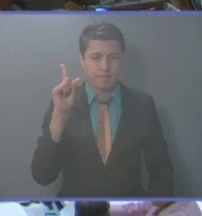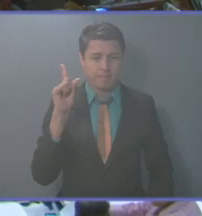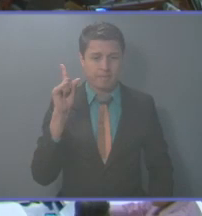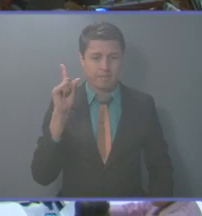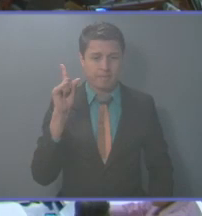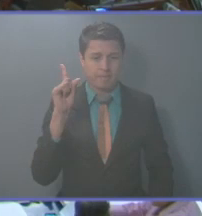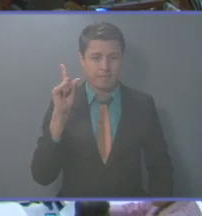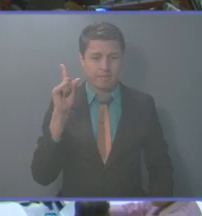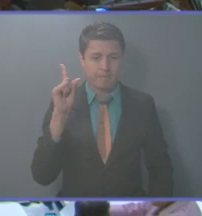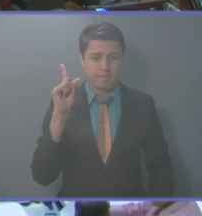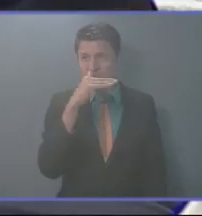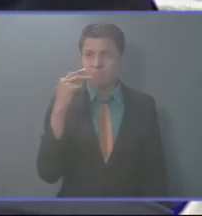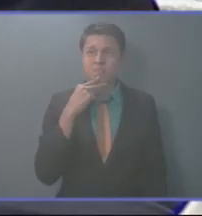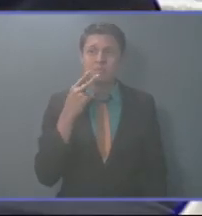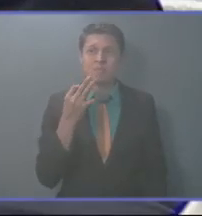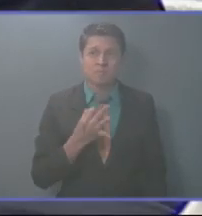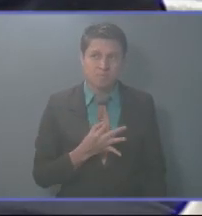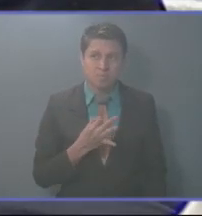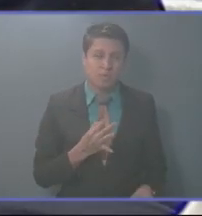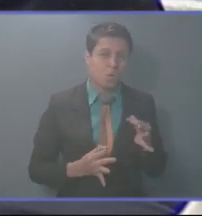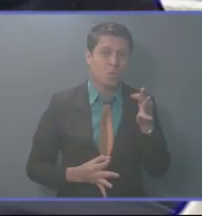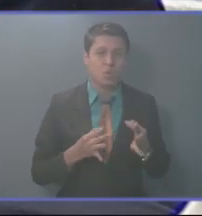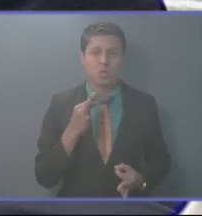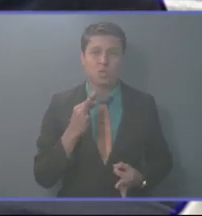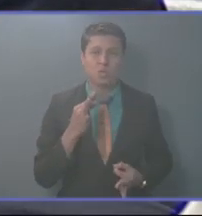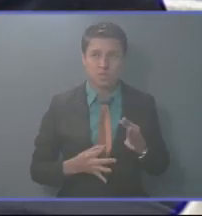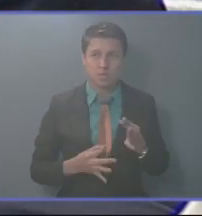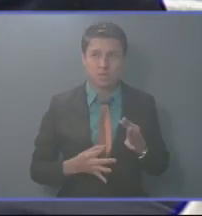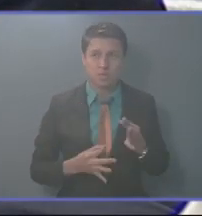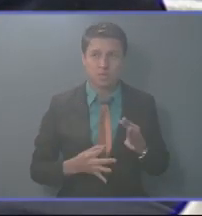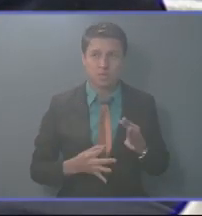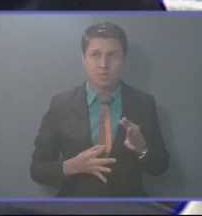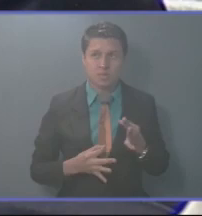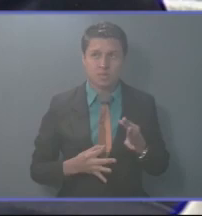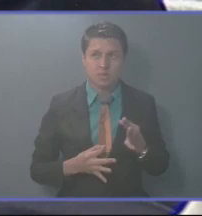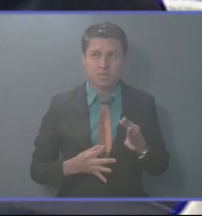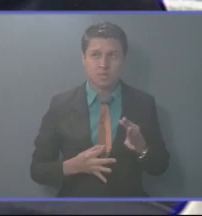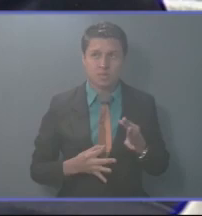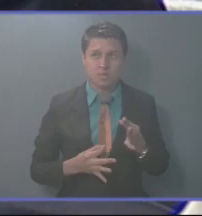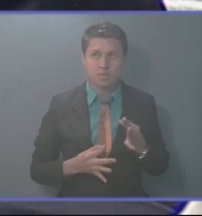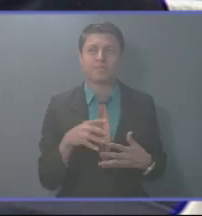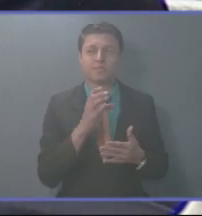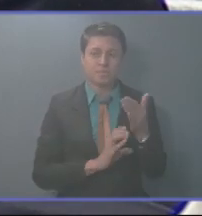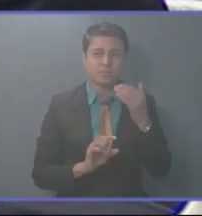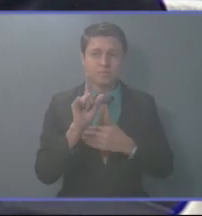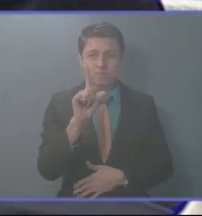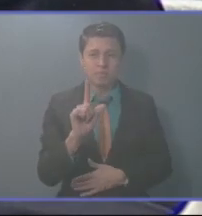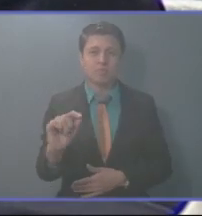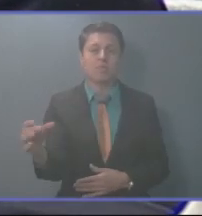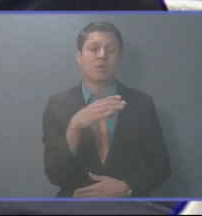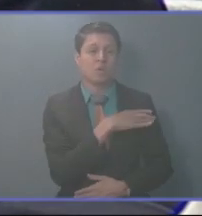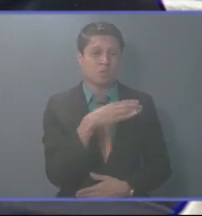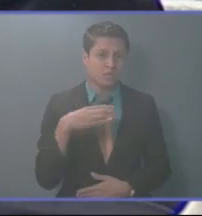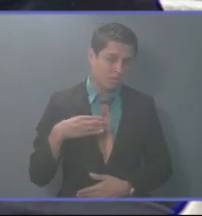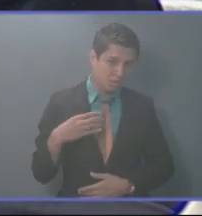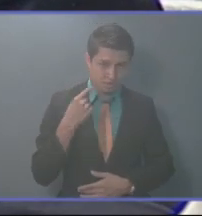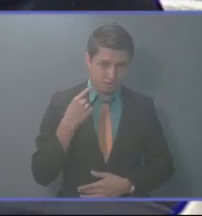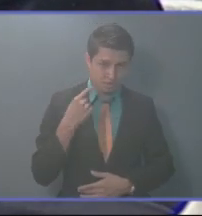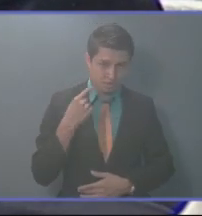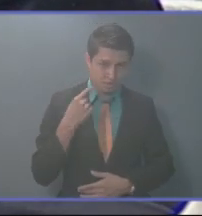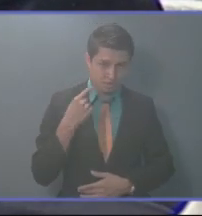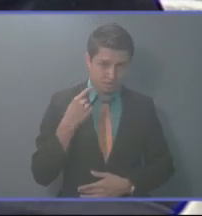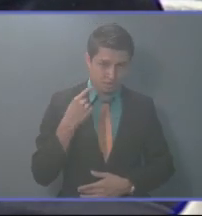Sistema Nacional para la Verdad, Justicia y Reparación. Capítulo 1. Consejo Nacional para la